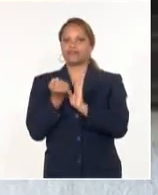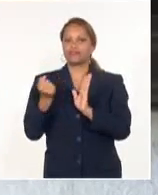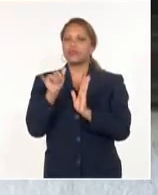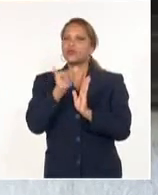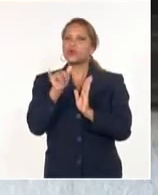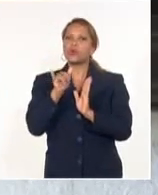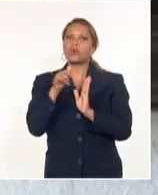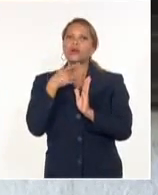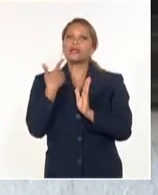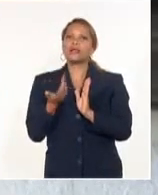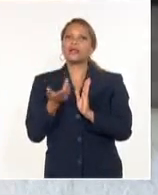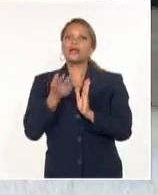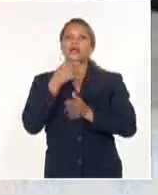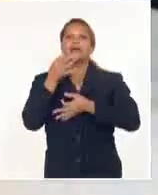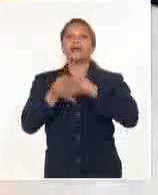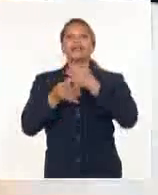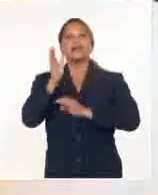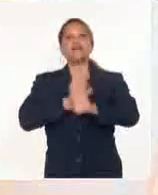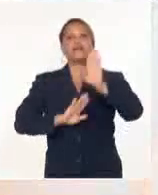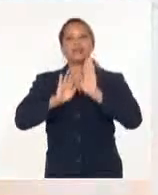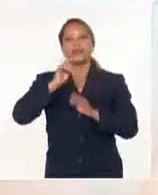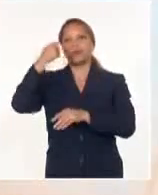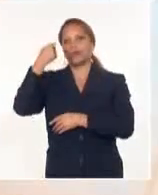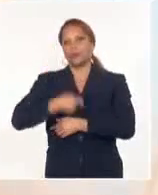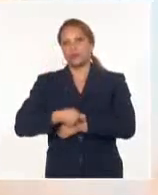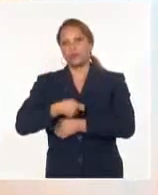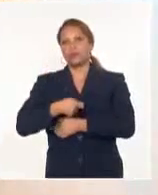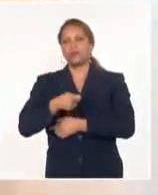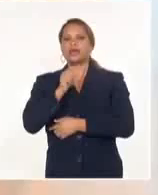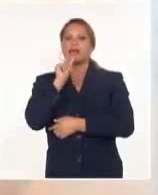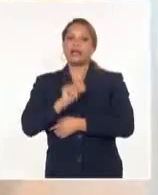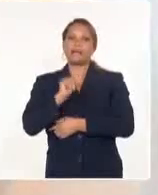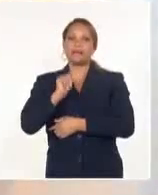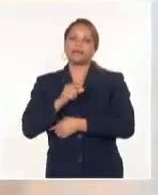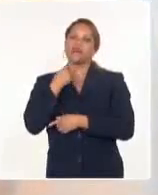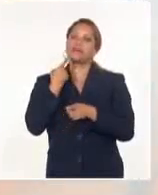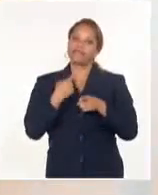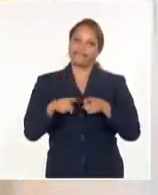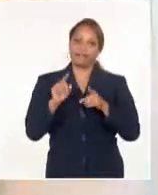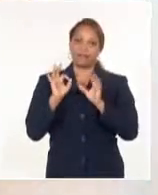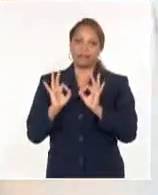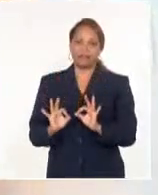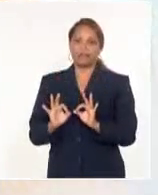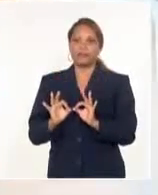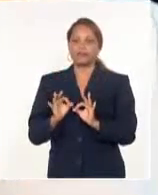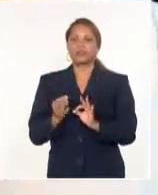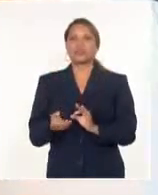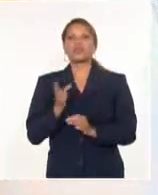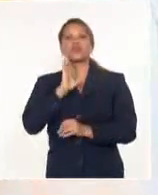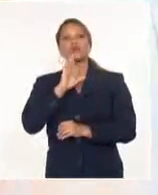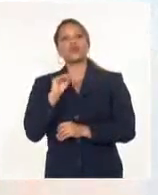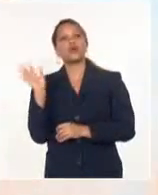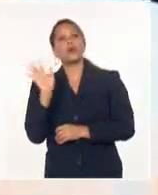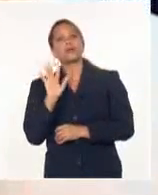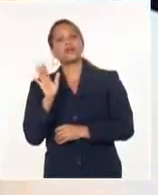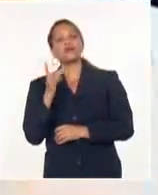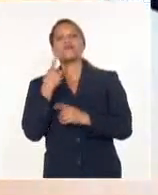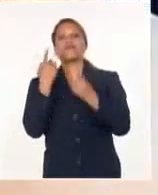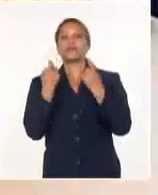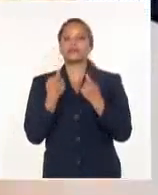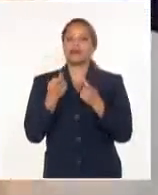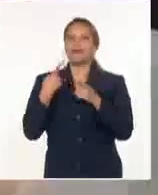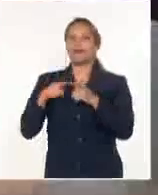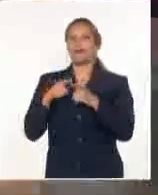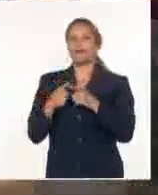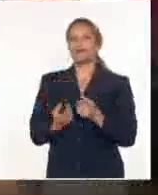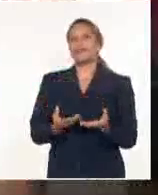dejarlo, justo como ahora, en lo más íntimo de quienes desde ya lo extrañamos. Nos dijo adiós cuando aún tenía mucho por darnos y mil